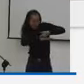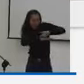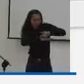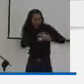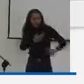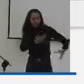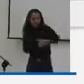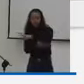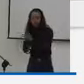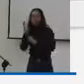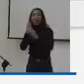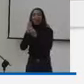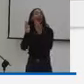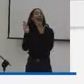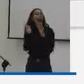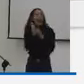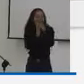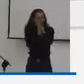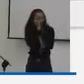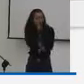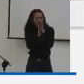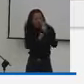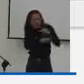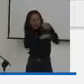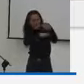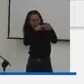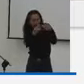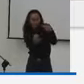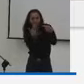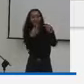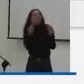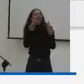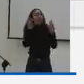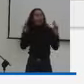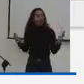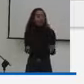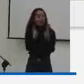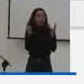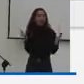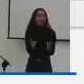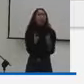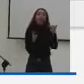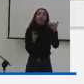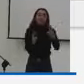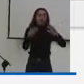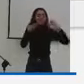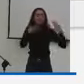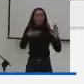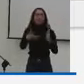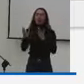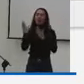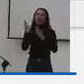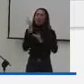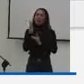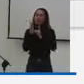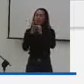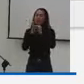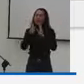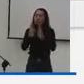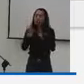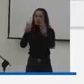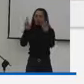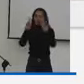llevar a cabo. el caso de la recreación, el año pasado se hizo una construcción del plan de desarrollo para la recreación donde